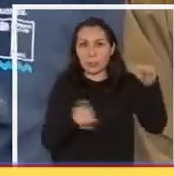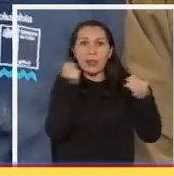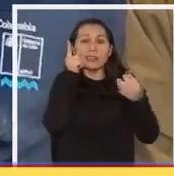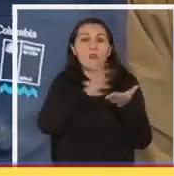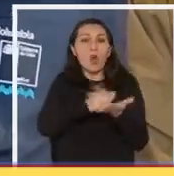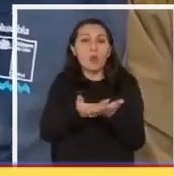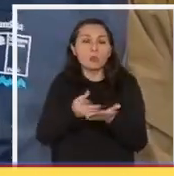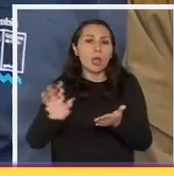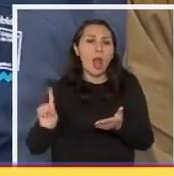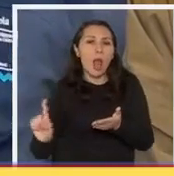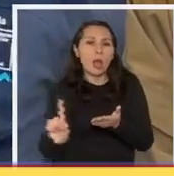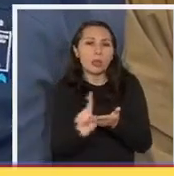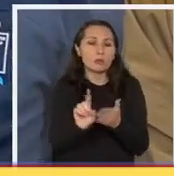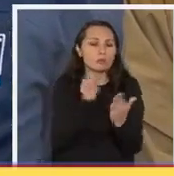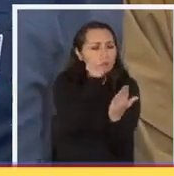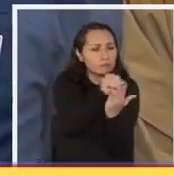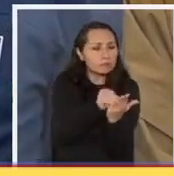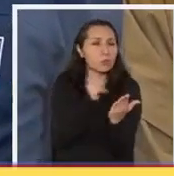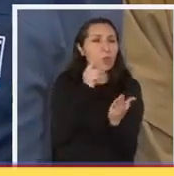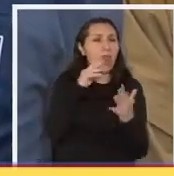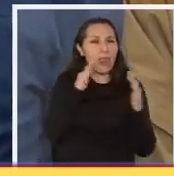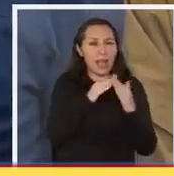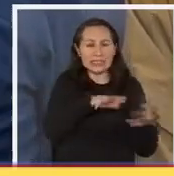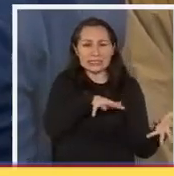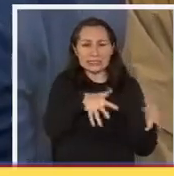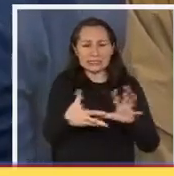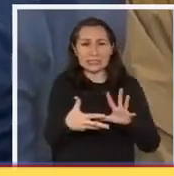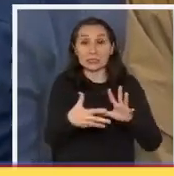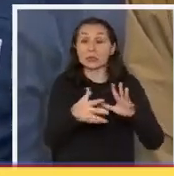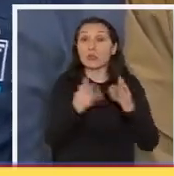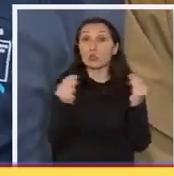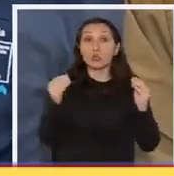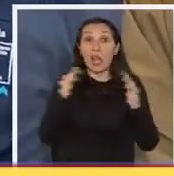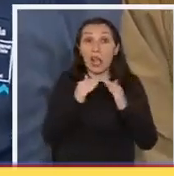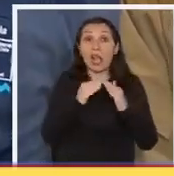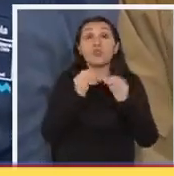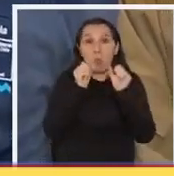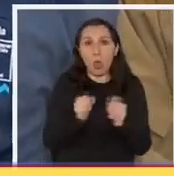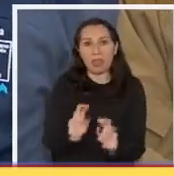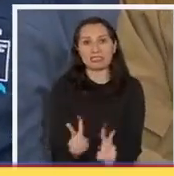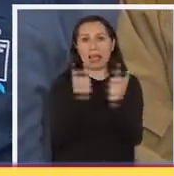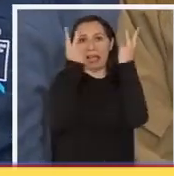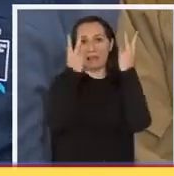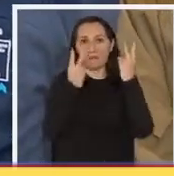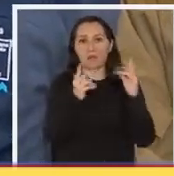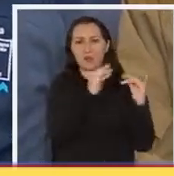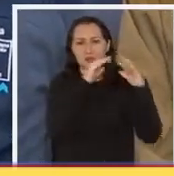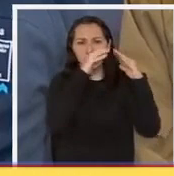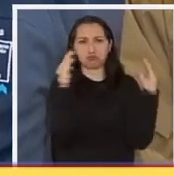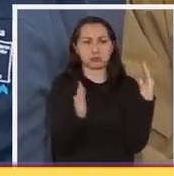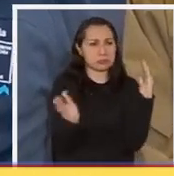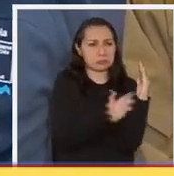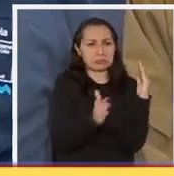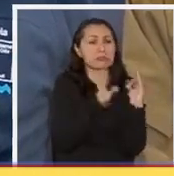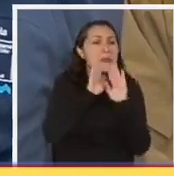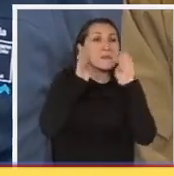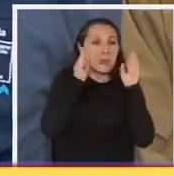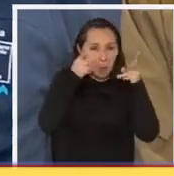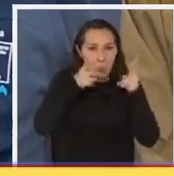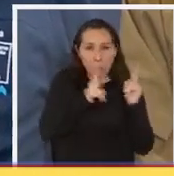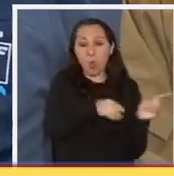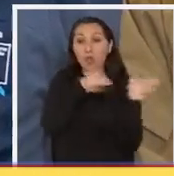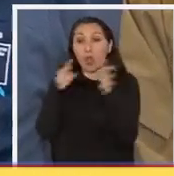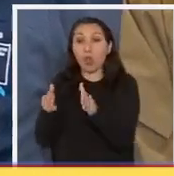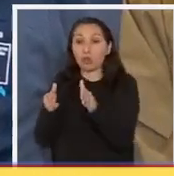hacer el detalle de qué casas tienen daños estructurales. Hay muchas casas que se van a poder recuperar, que se van a poder limpiar. Hay otras,